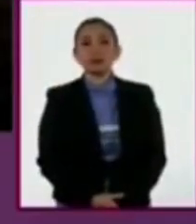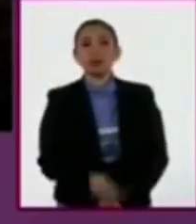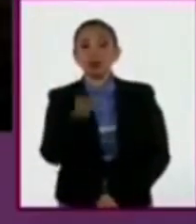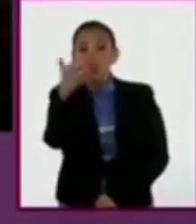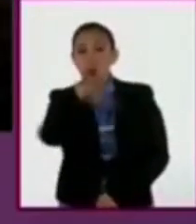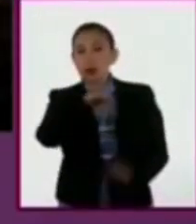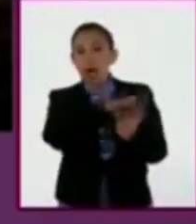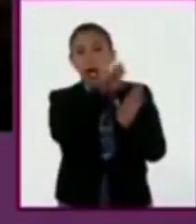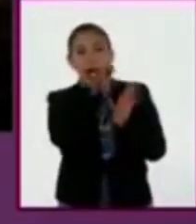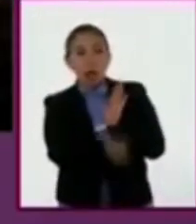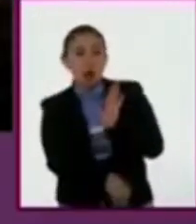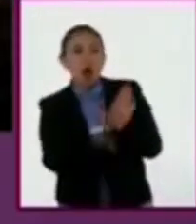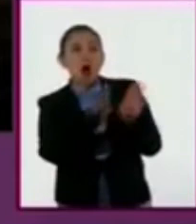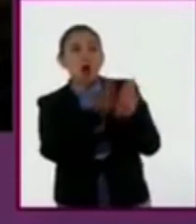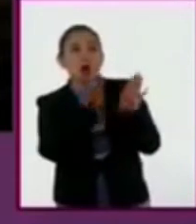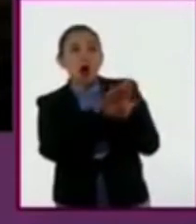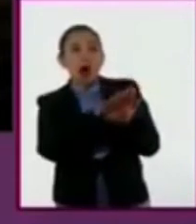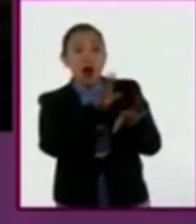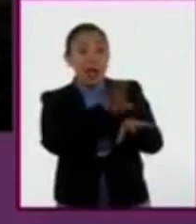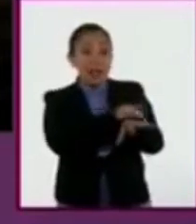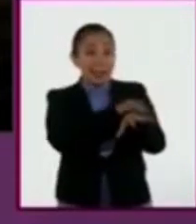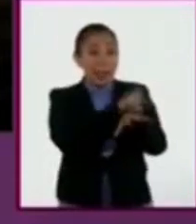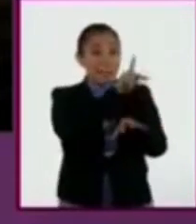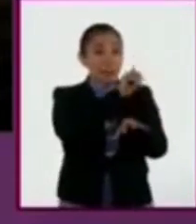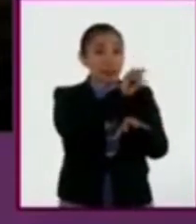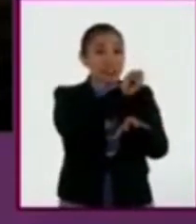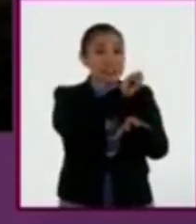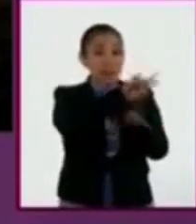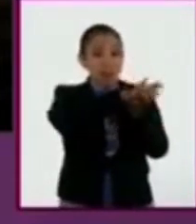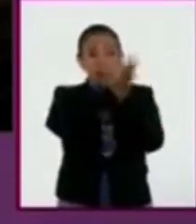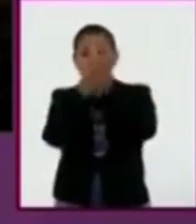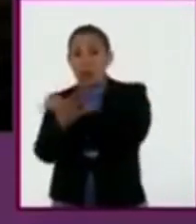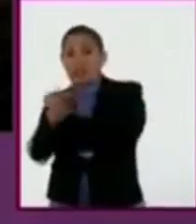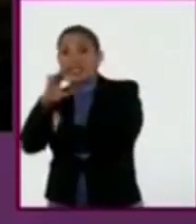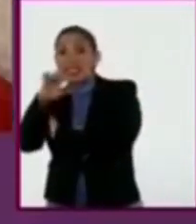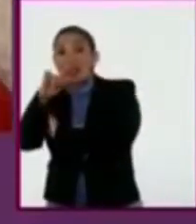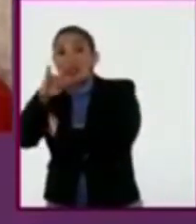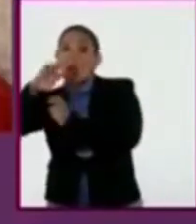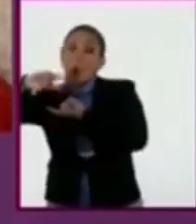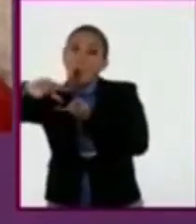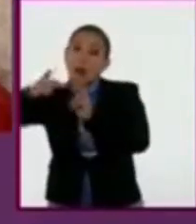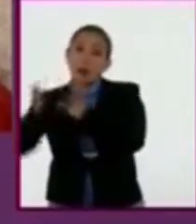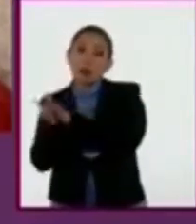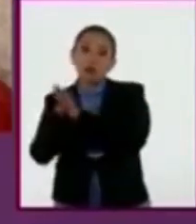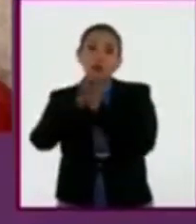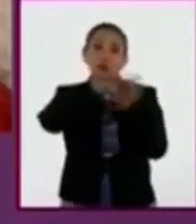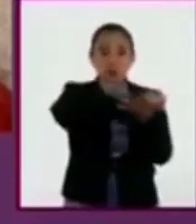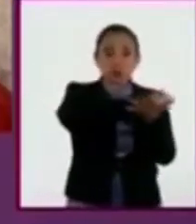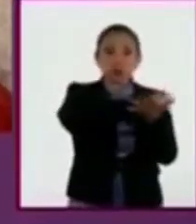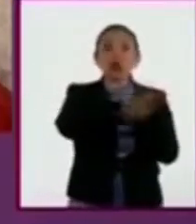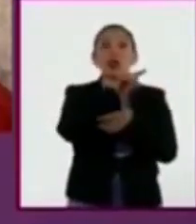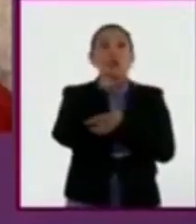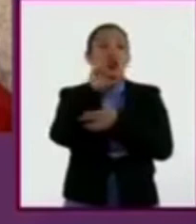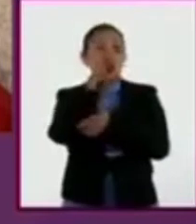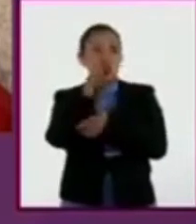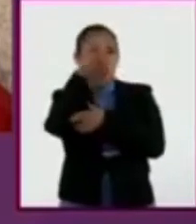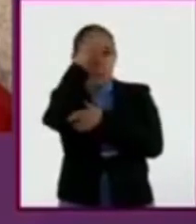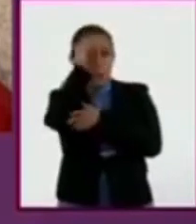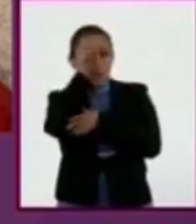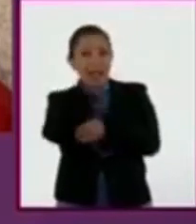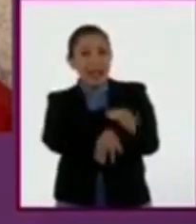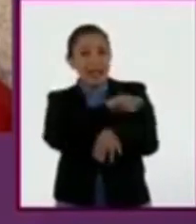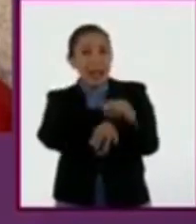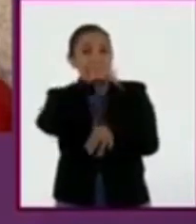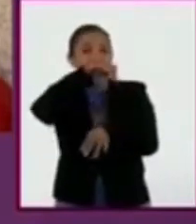Busca ejemplos de cómo se convierte la energía potencial en cinética o viceversa. Por ejemplo, a partir de lo que aprendiste sobre